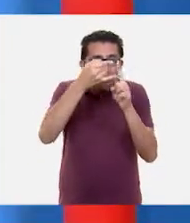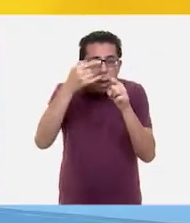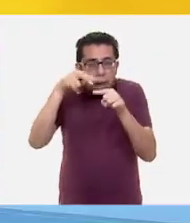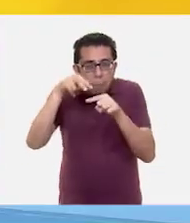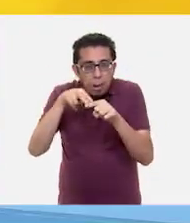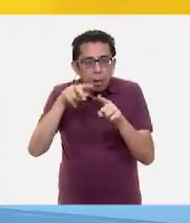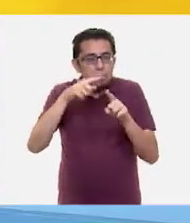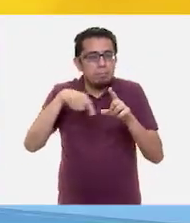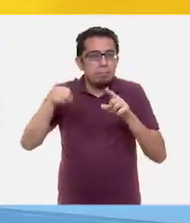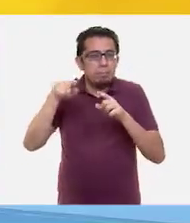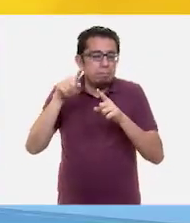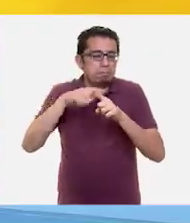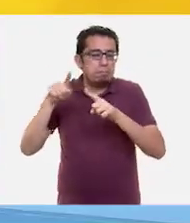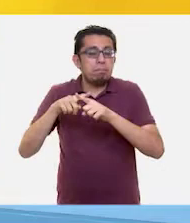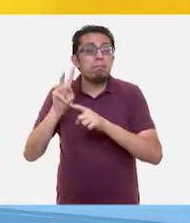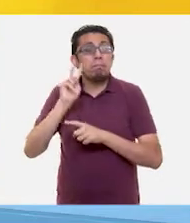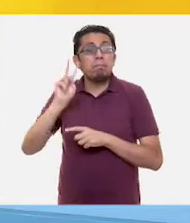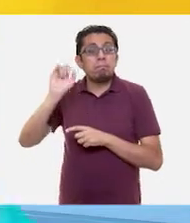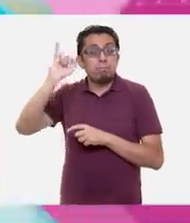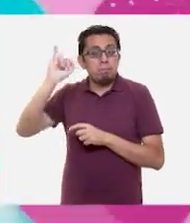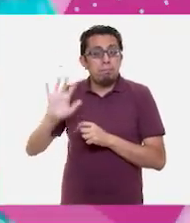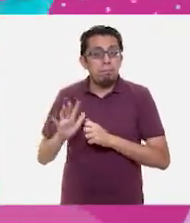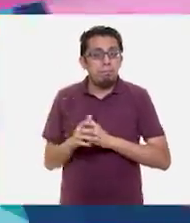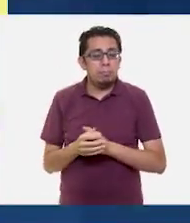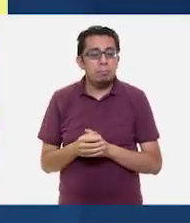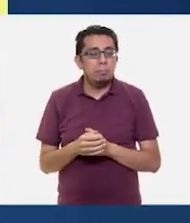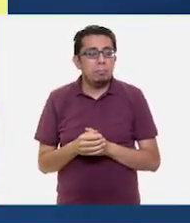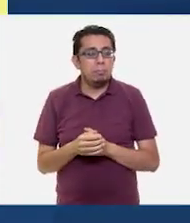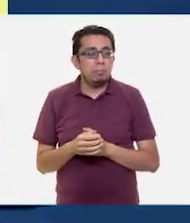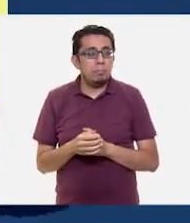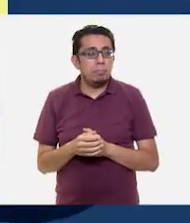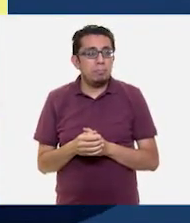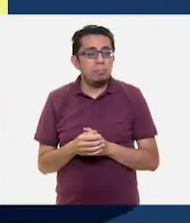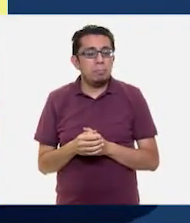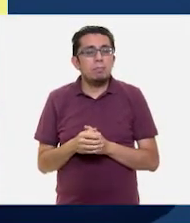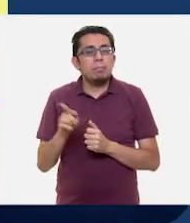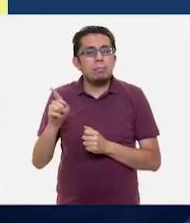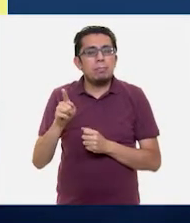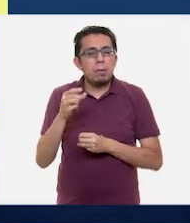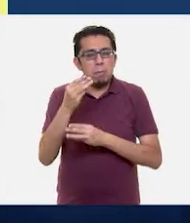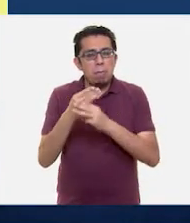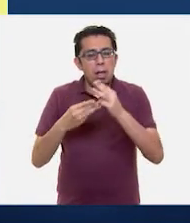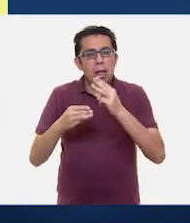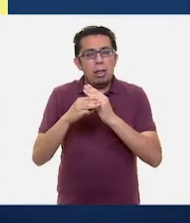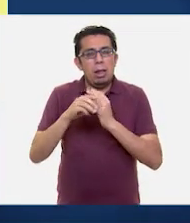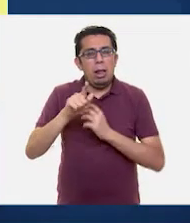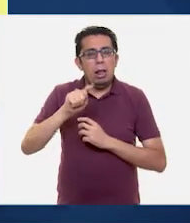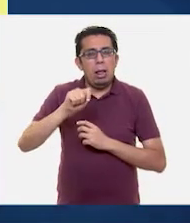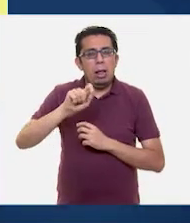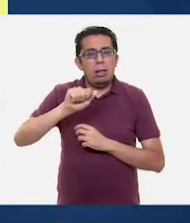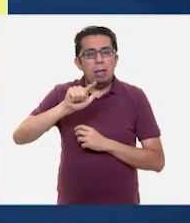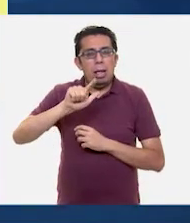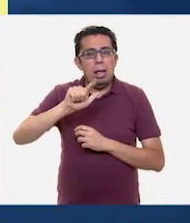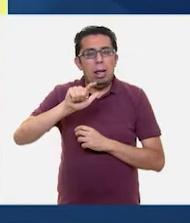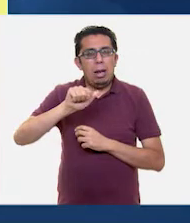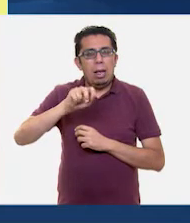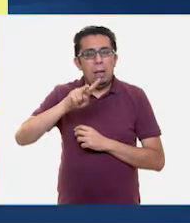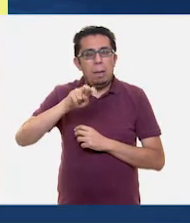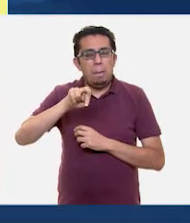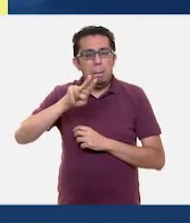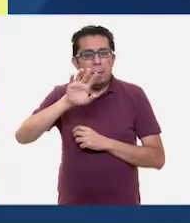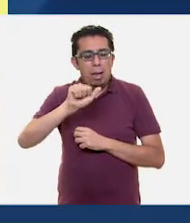maestra. Observen las siguientes imágenes. La talavera es un tipo de mayólica